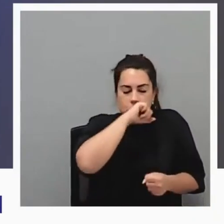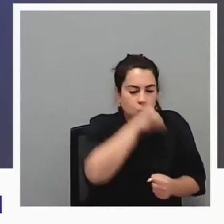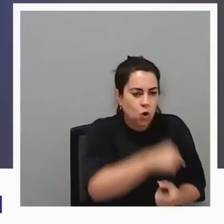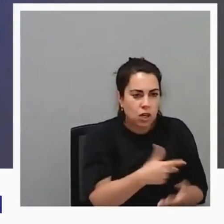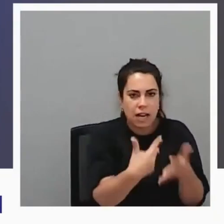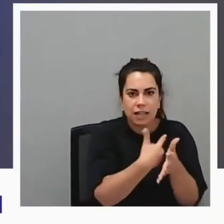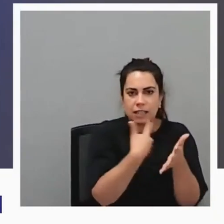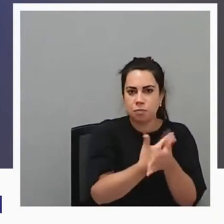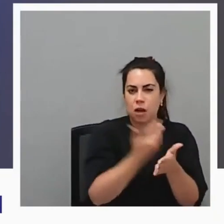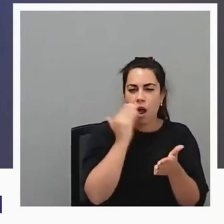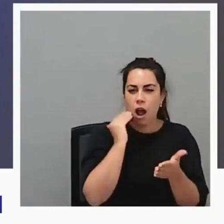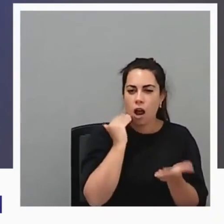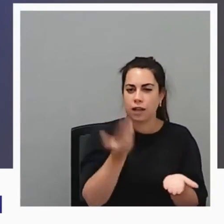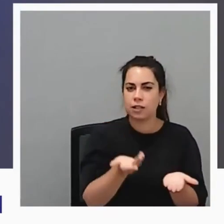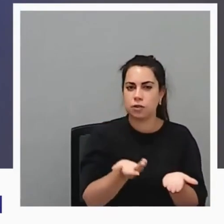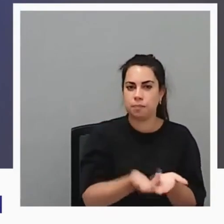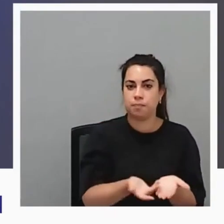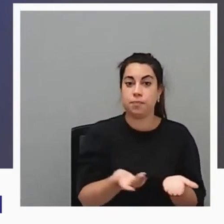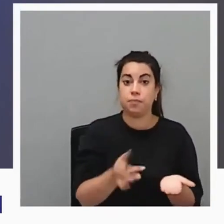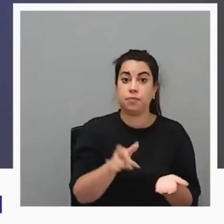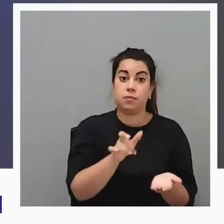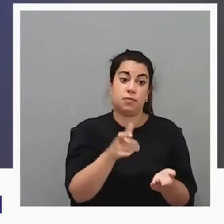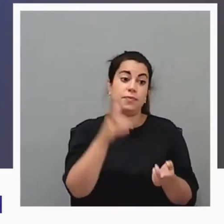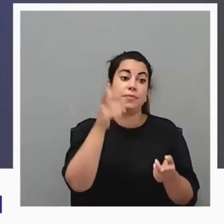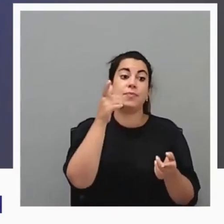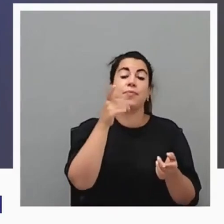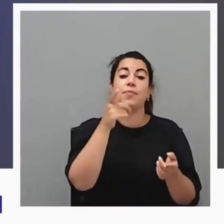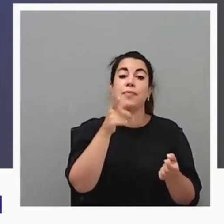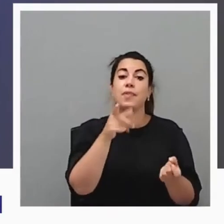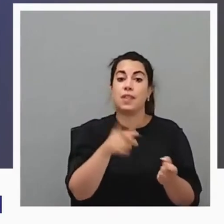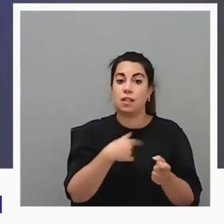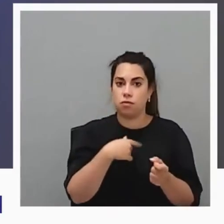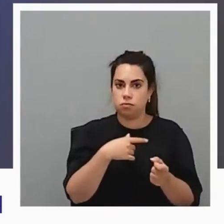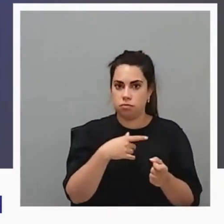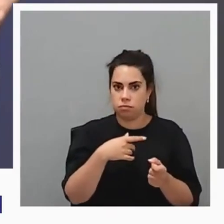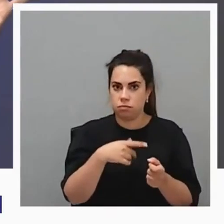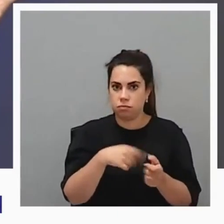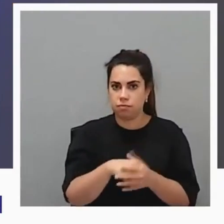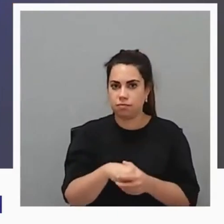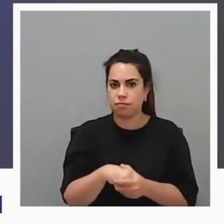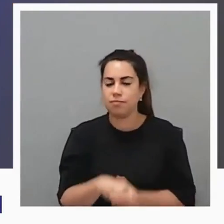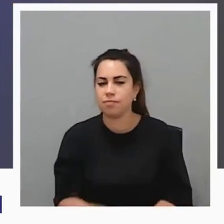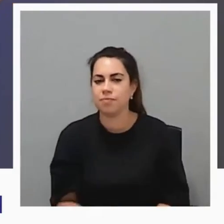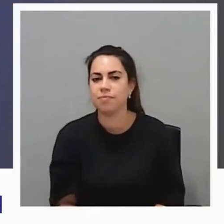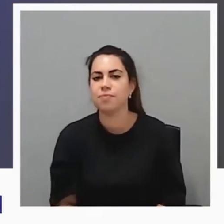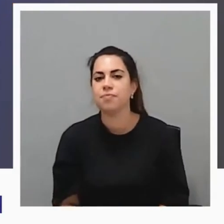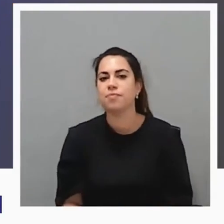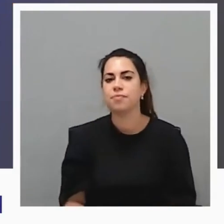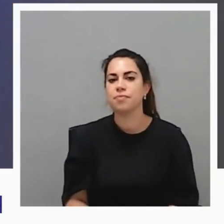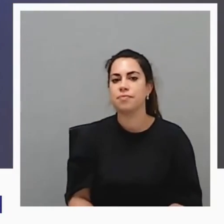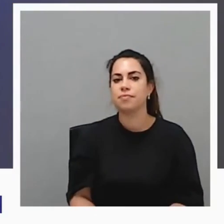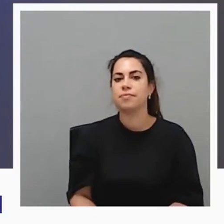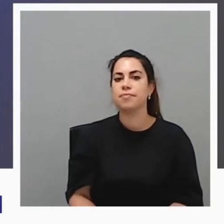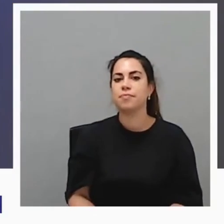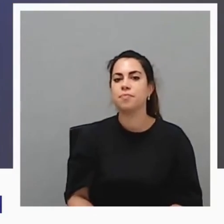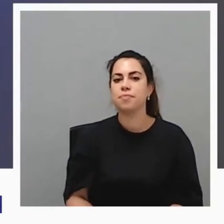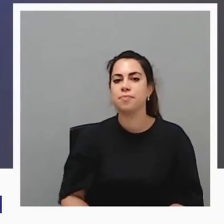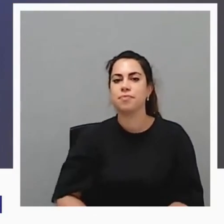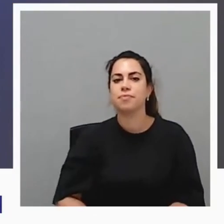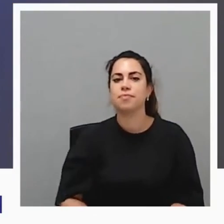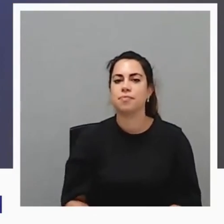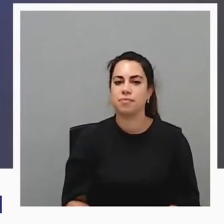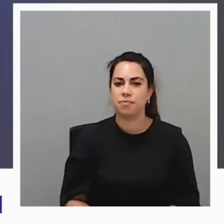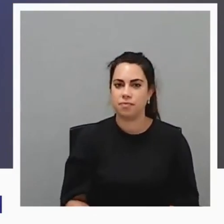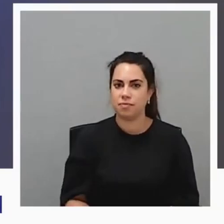erróneamente que innovación y tecnología son la misma cosa, ya digo aquí que no. ¿Vale? No. En muchas cosas